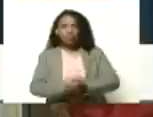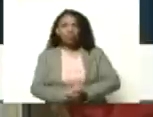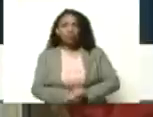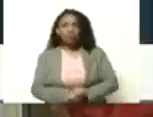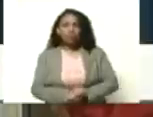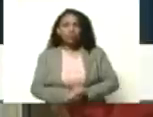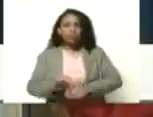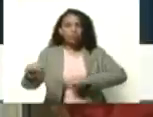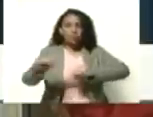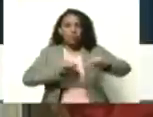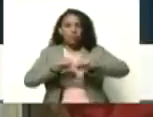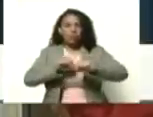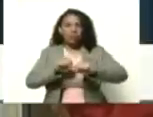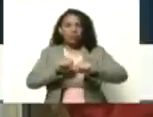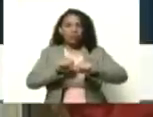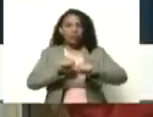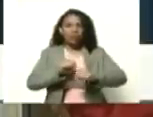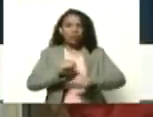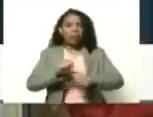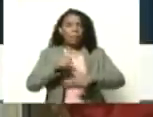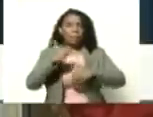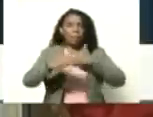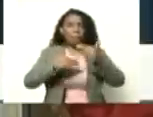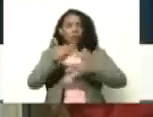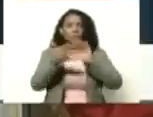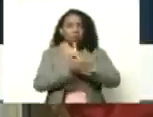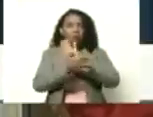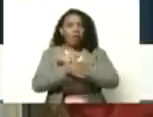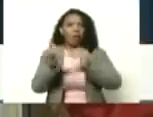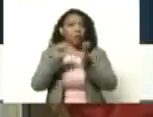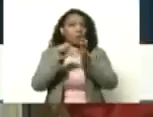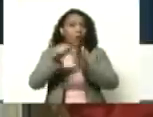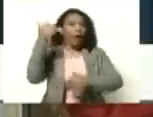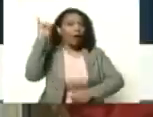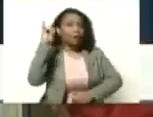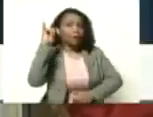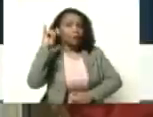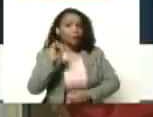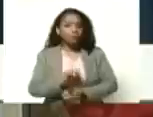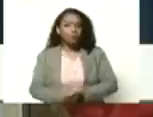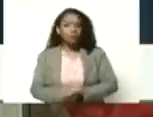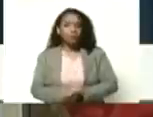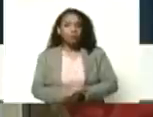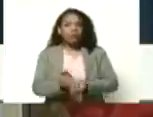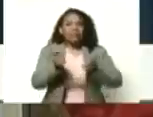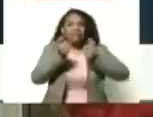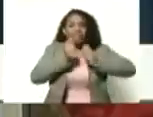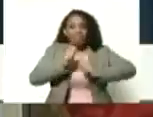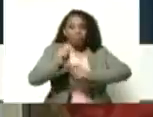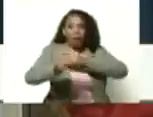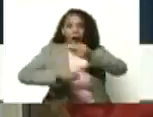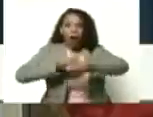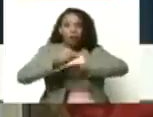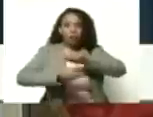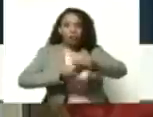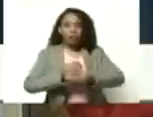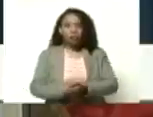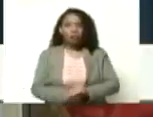criminales donde inclusive se le intentó dar